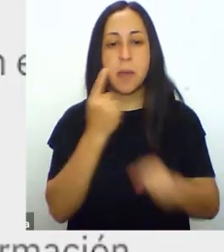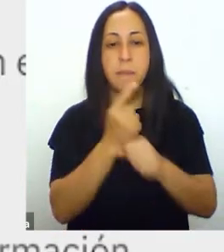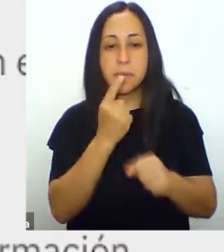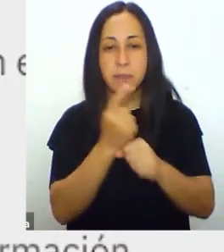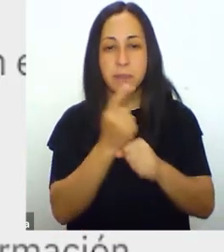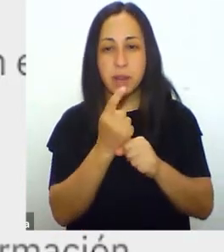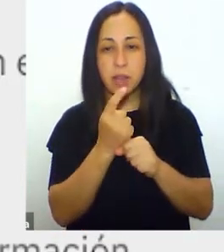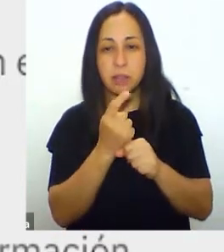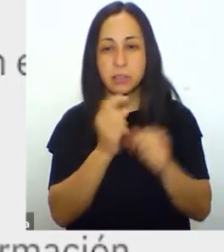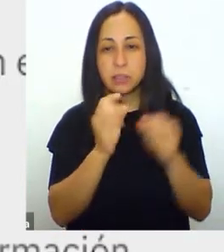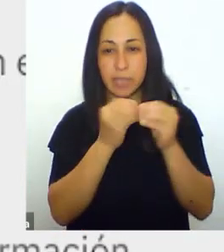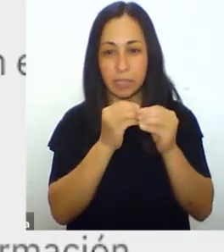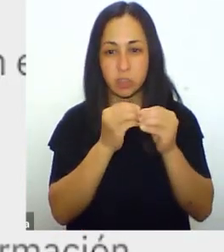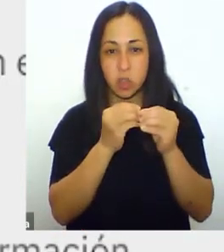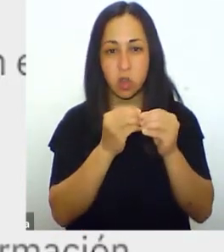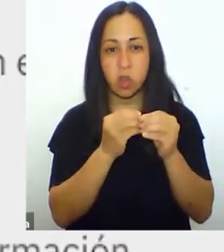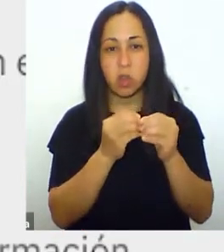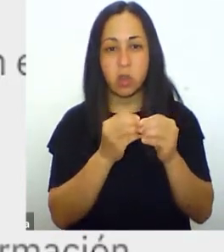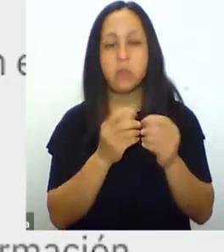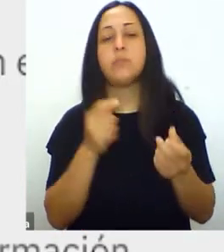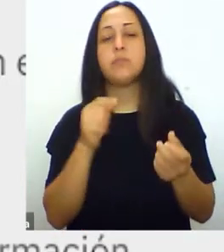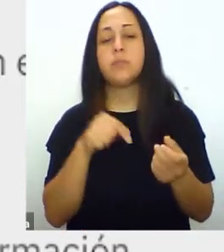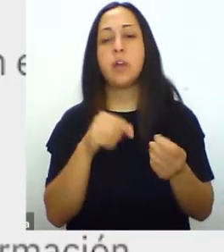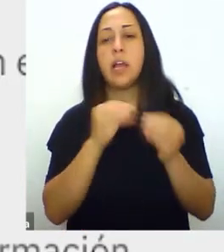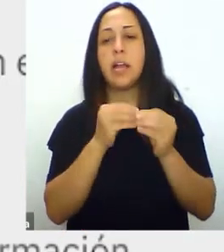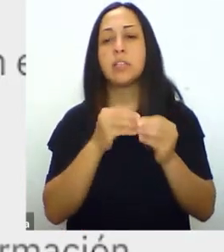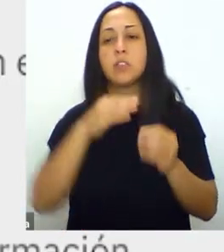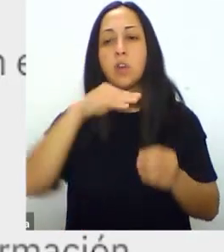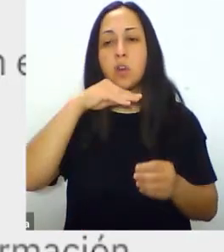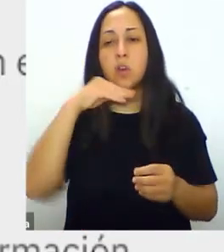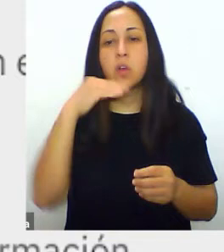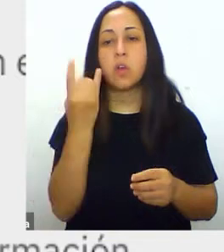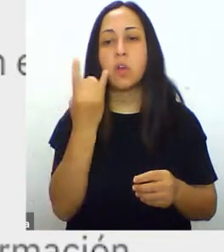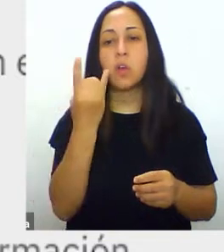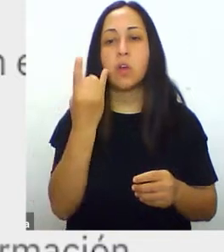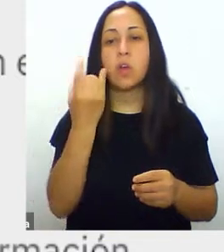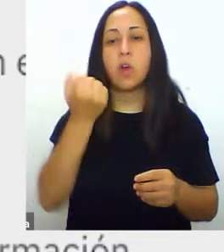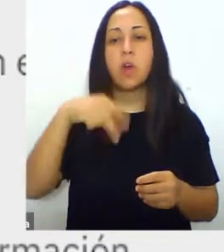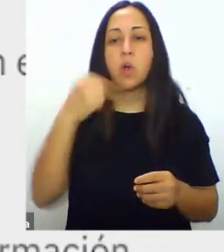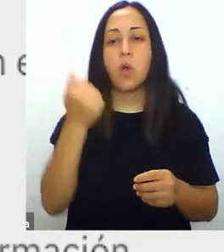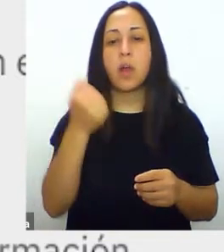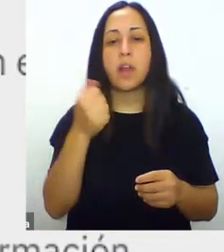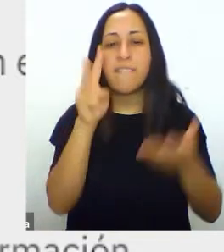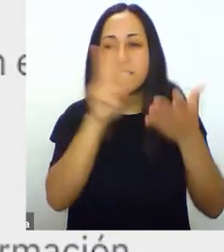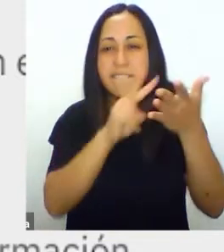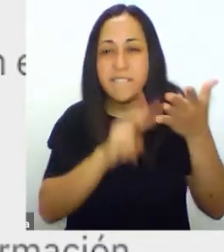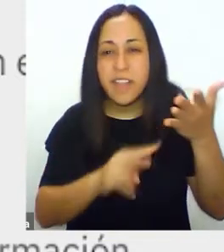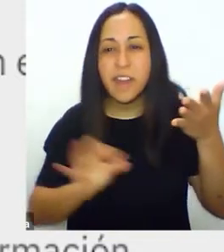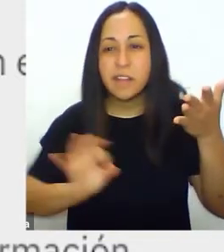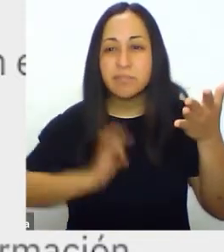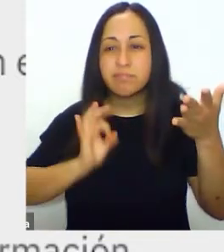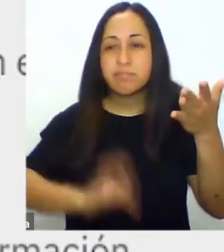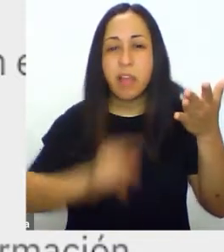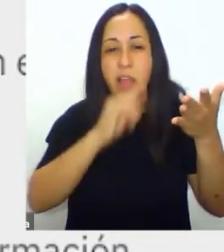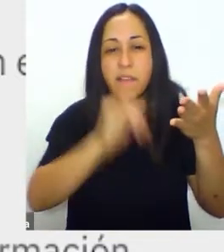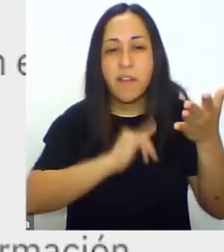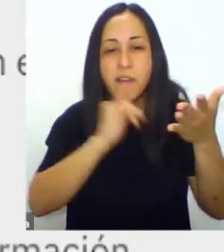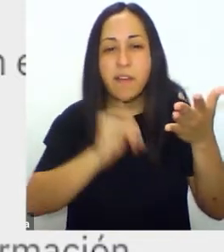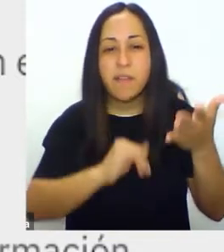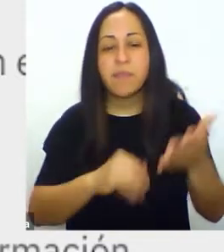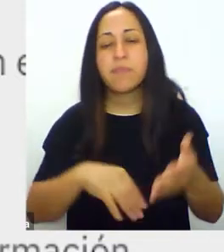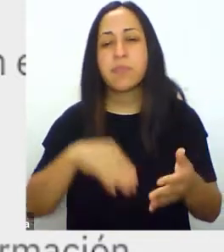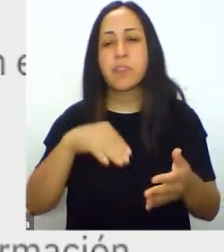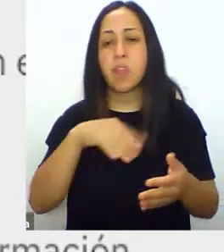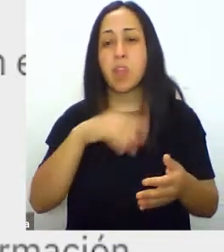Bueno, en primera instancia vamos a hablar del caso de Juana. Vamos a leer un poco la historia. Dice: a Juana